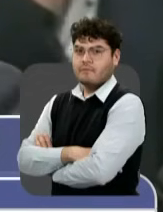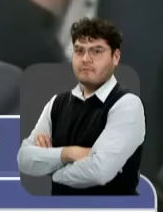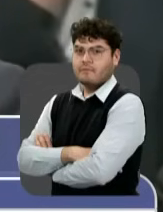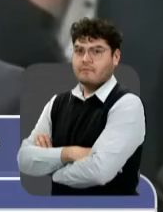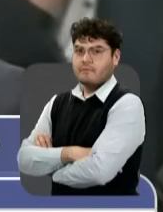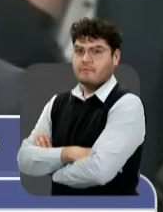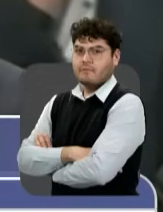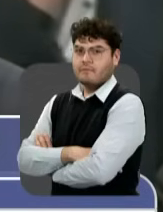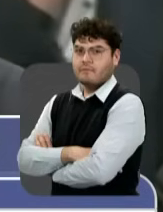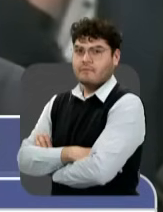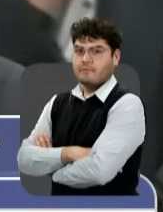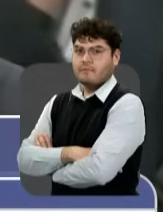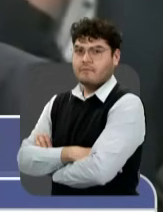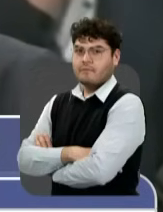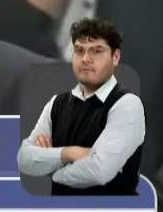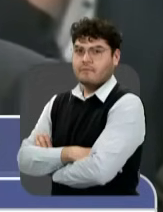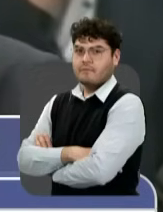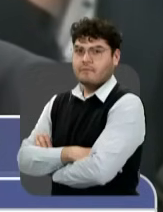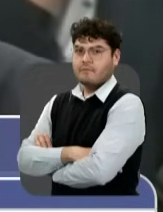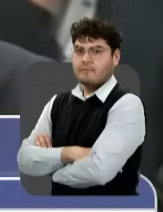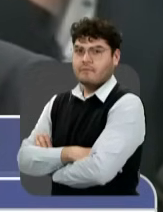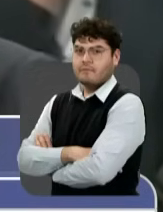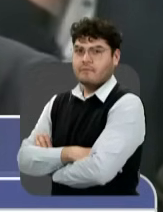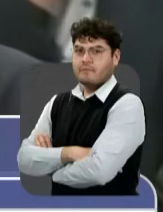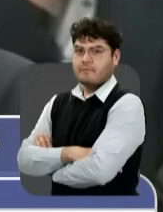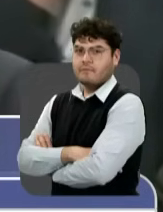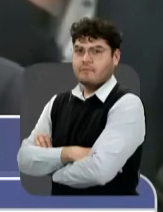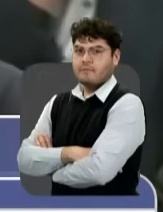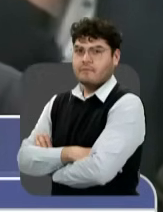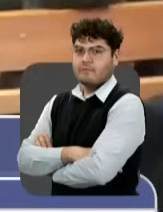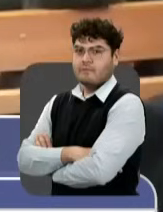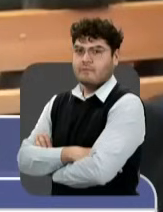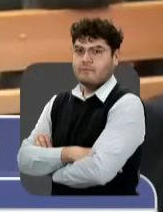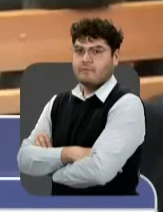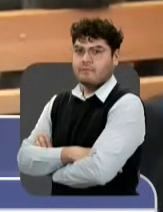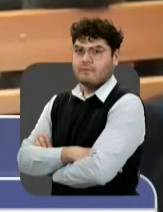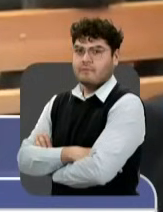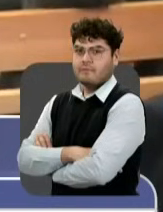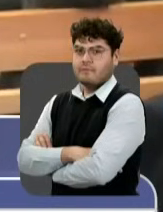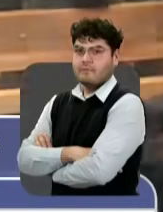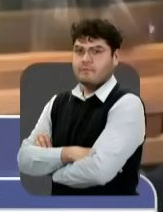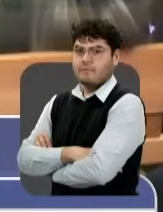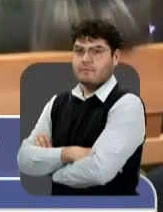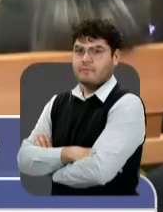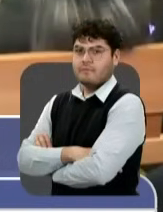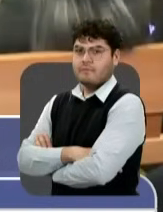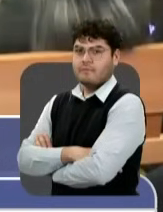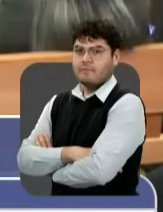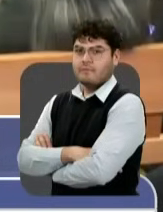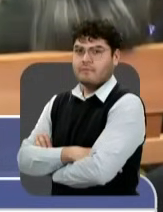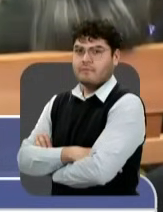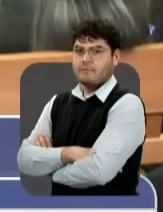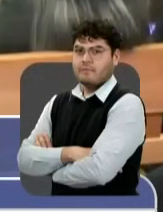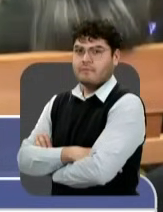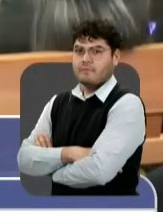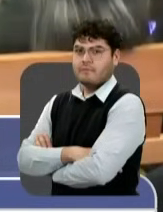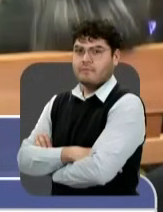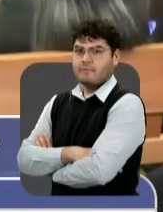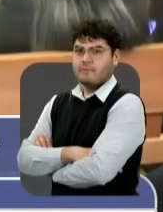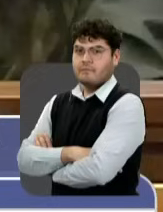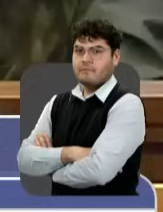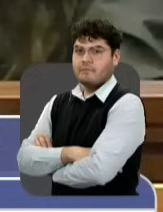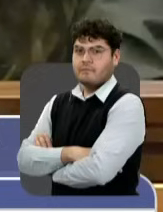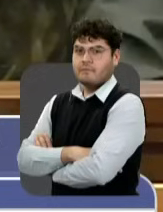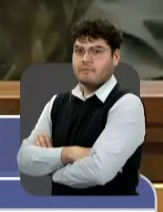ver y percibir de esa audiencia. Sí, Katy, mira, hay que partir desde el comienzo. Cuando ellos hacen ingreso al centro de justicia, ninguno de